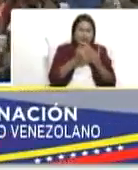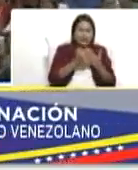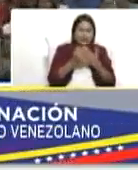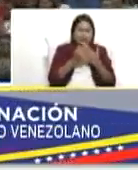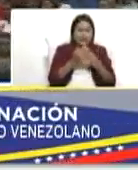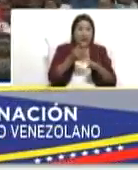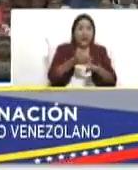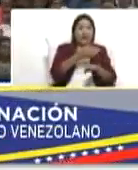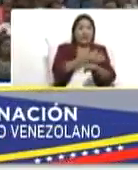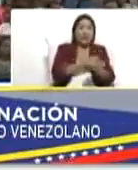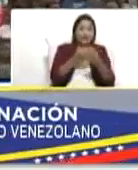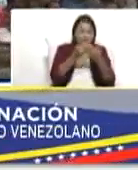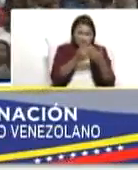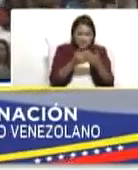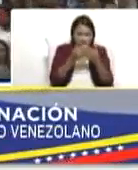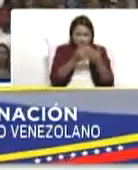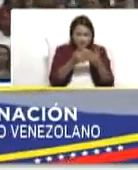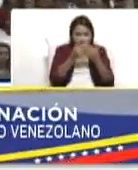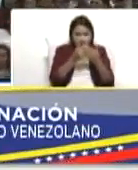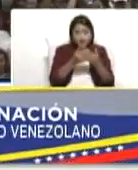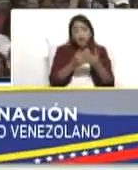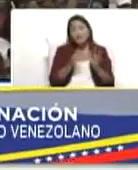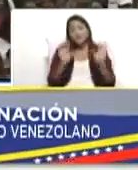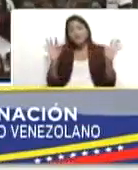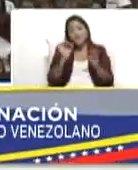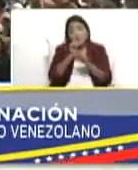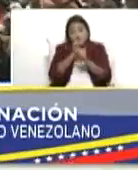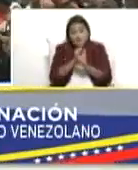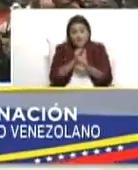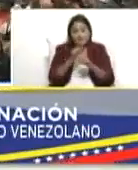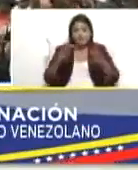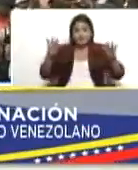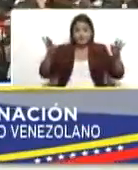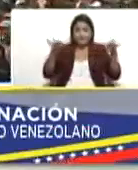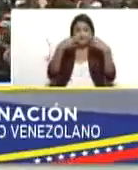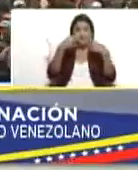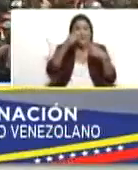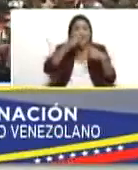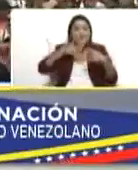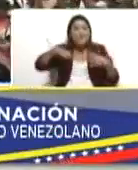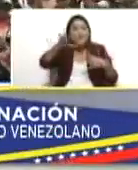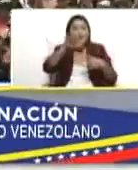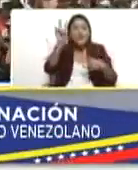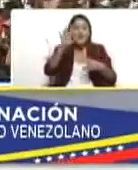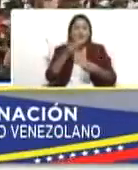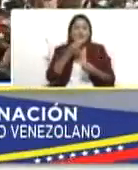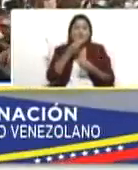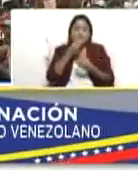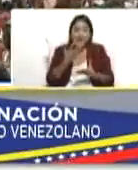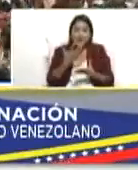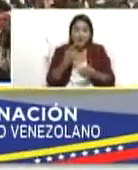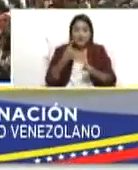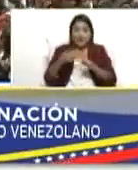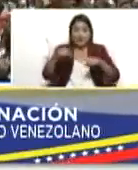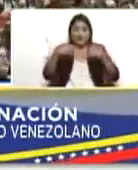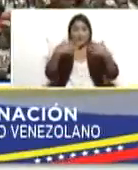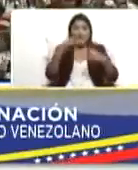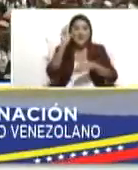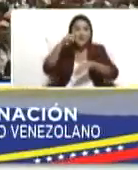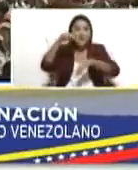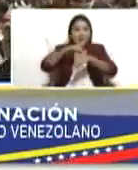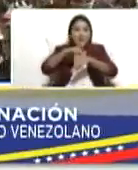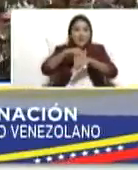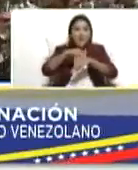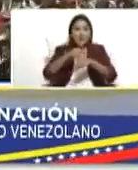estudiar espero ante nuestro pueblo hermoso y ante esta soberanía asamblea nacional